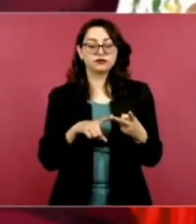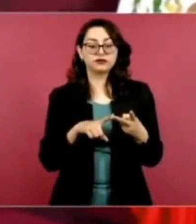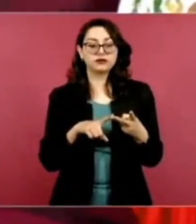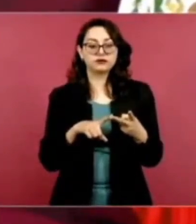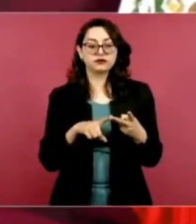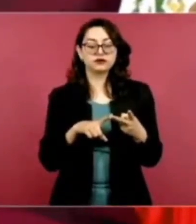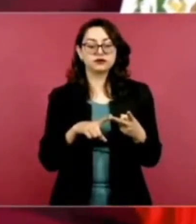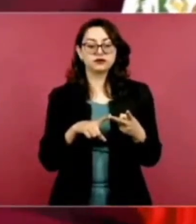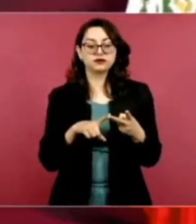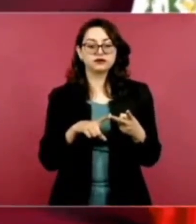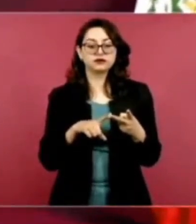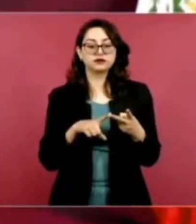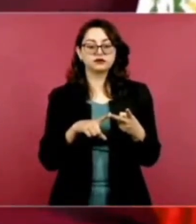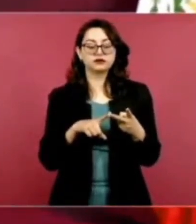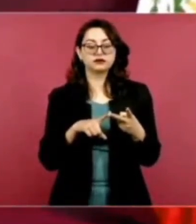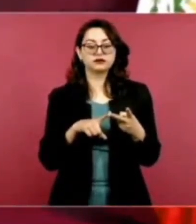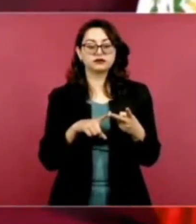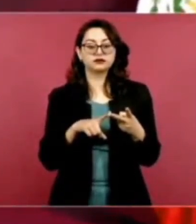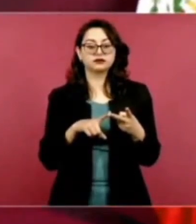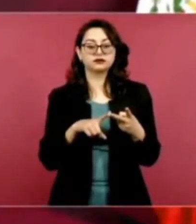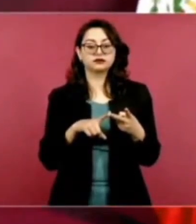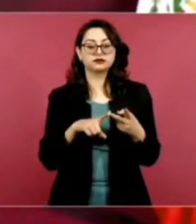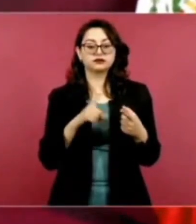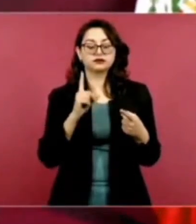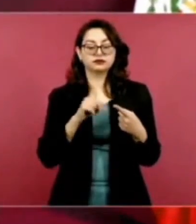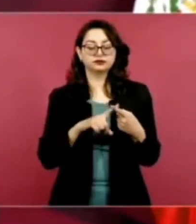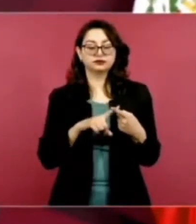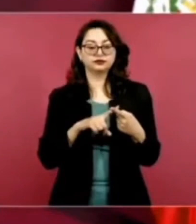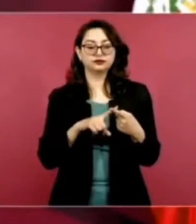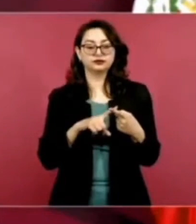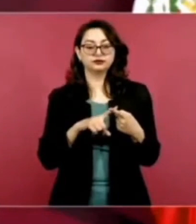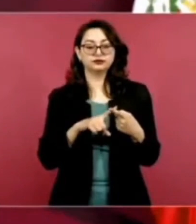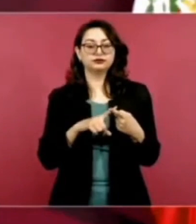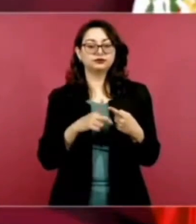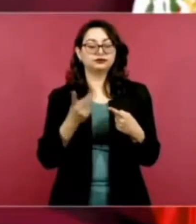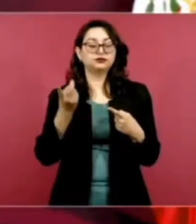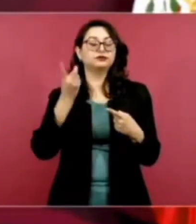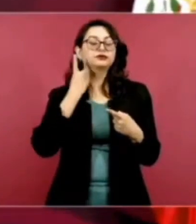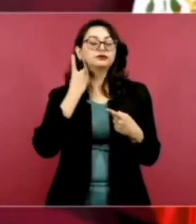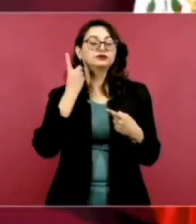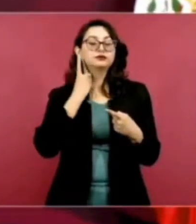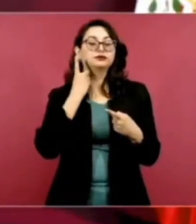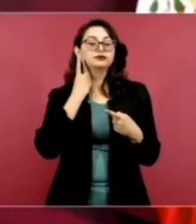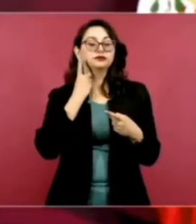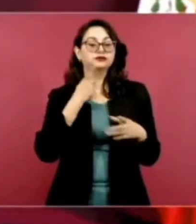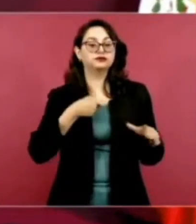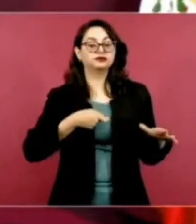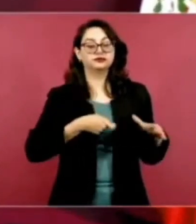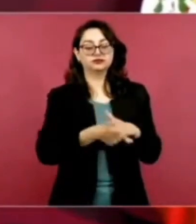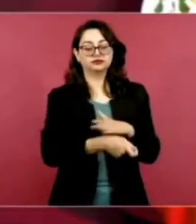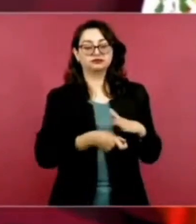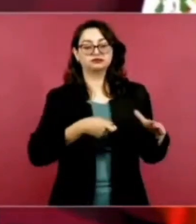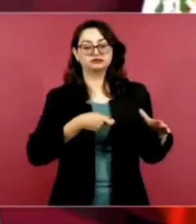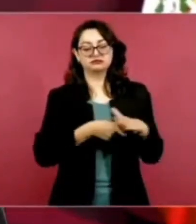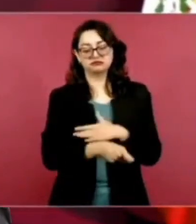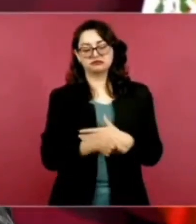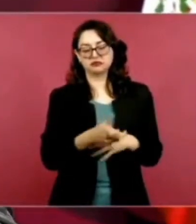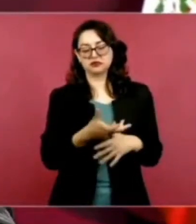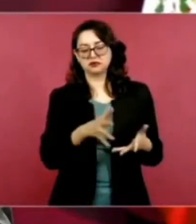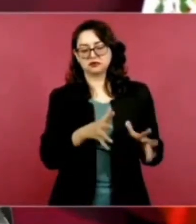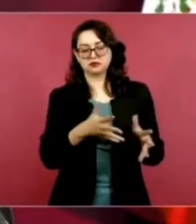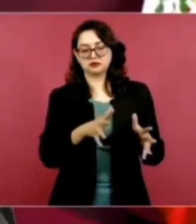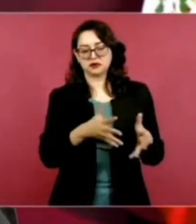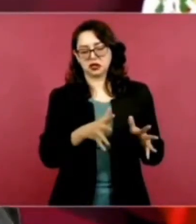con maíz blanco, porque a los diputados les daban maíz amarillo y